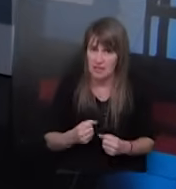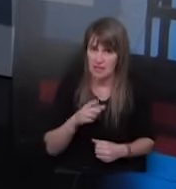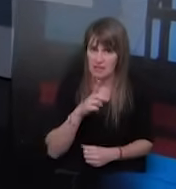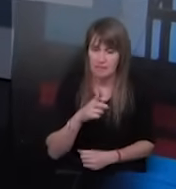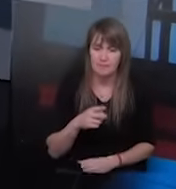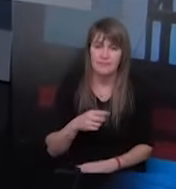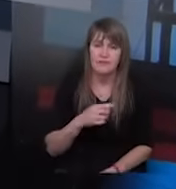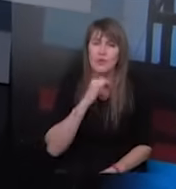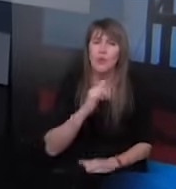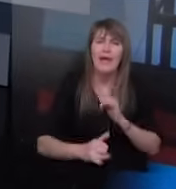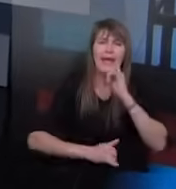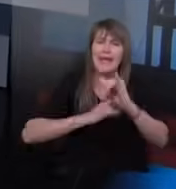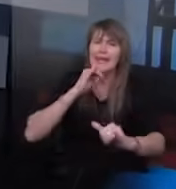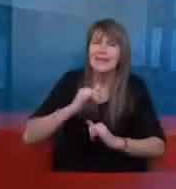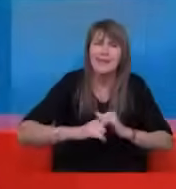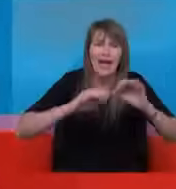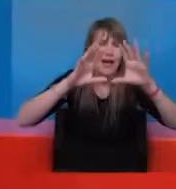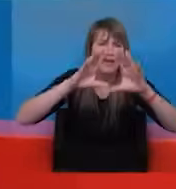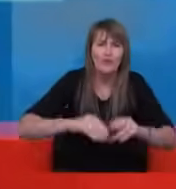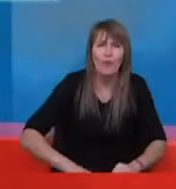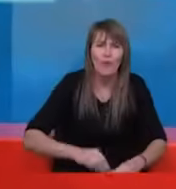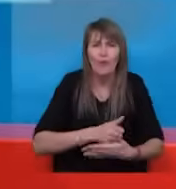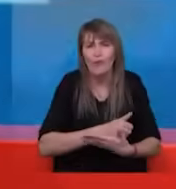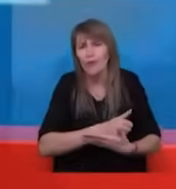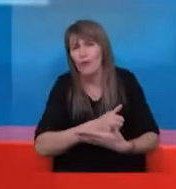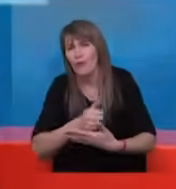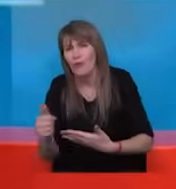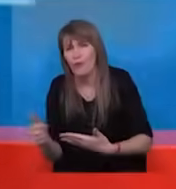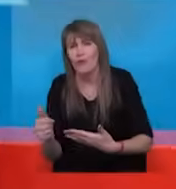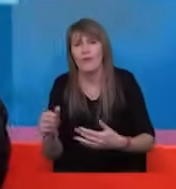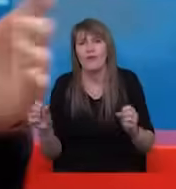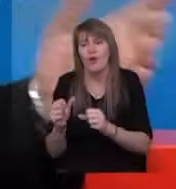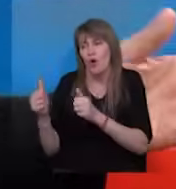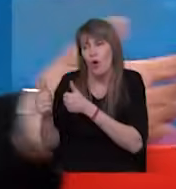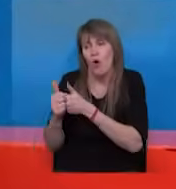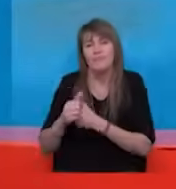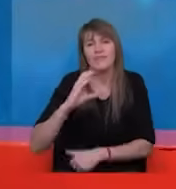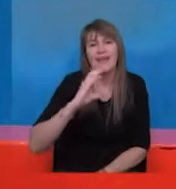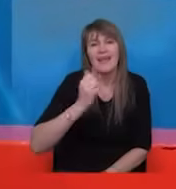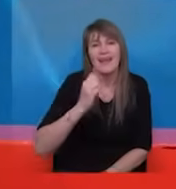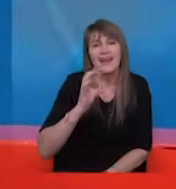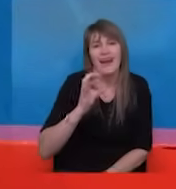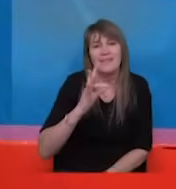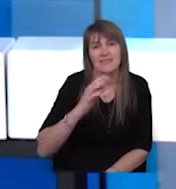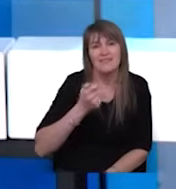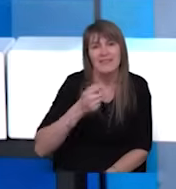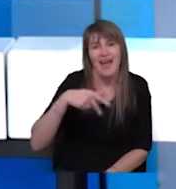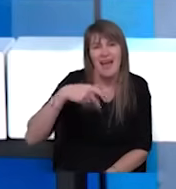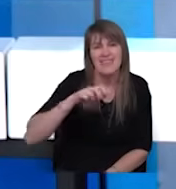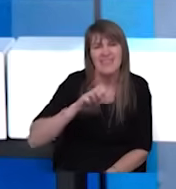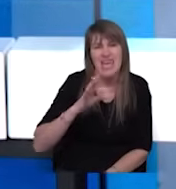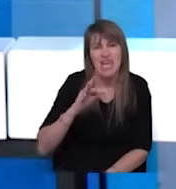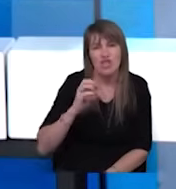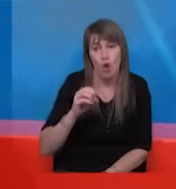duro porque ahí cuenta todo el periplo uh-huh. que llevó adelante con Héctor Castañeto, uh-huh. un joven que era muy joven. Estudiante, muy claro. Un